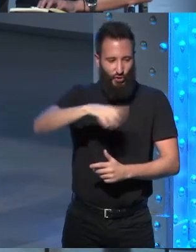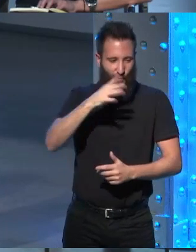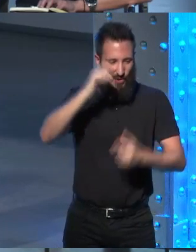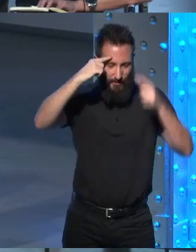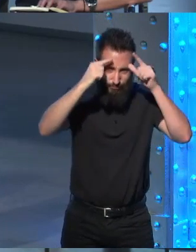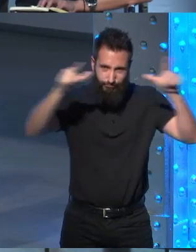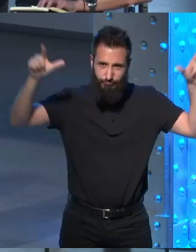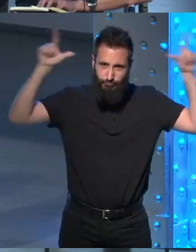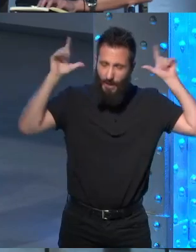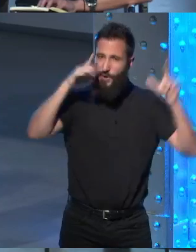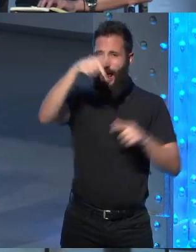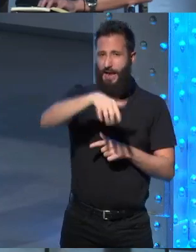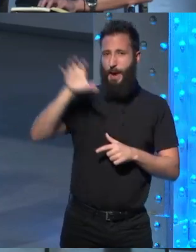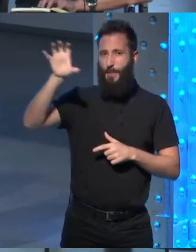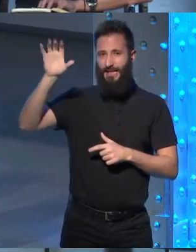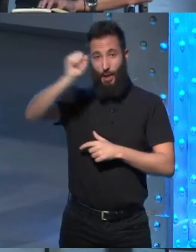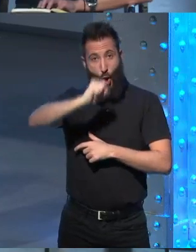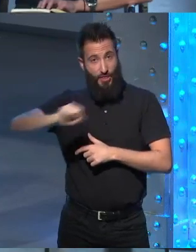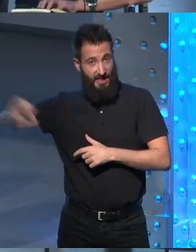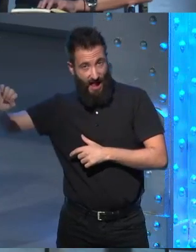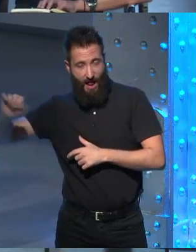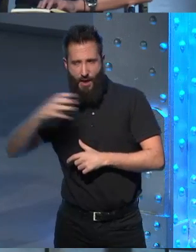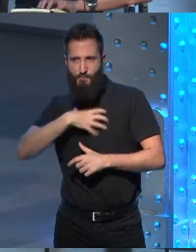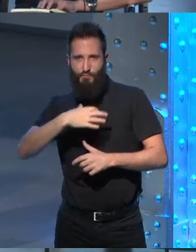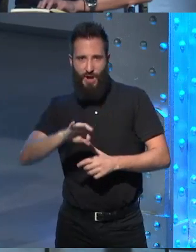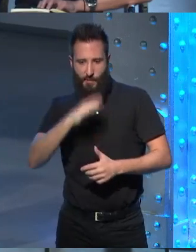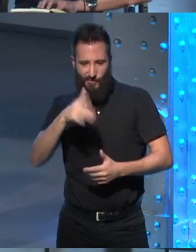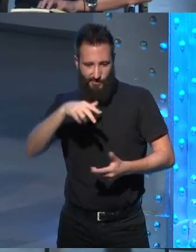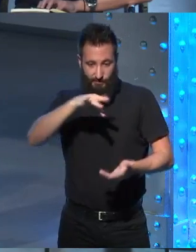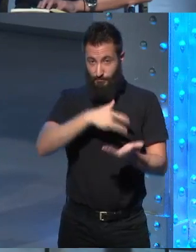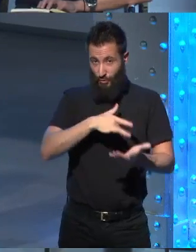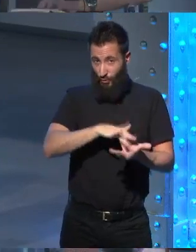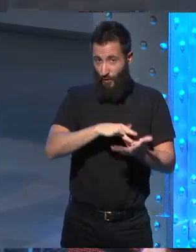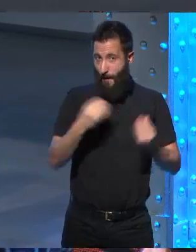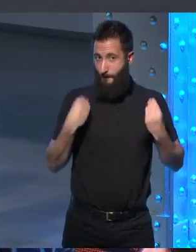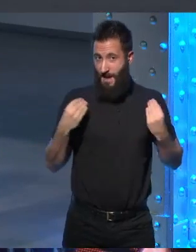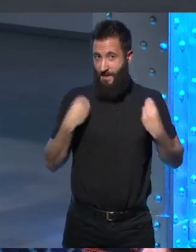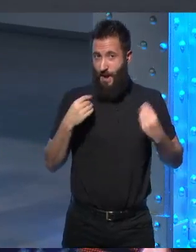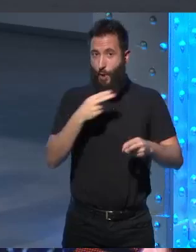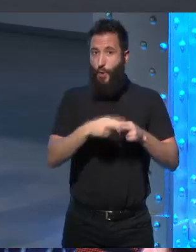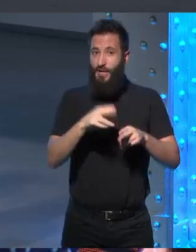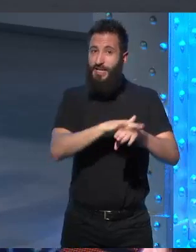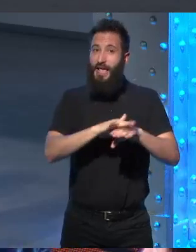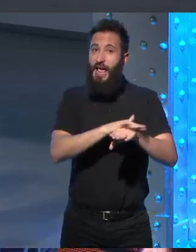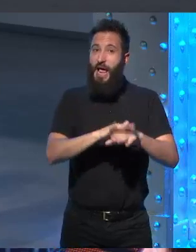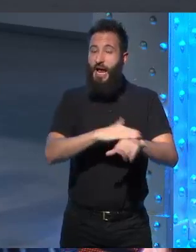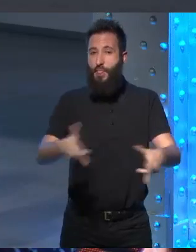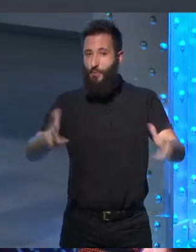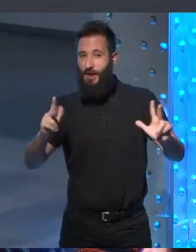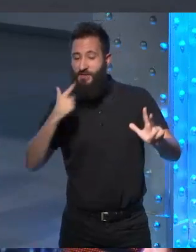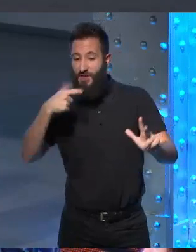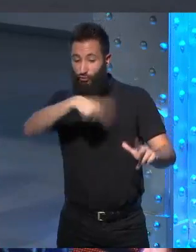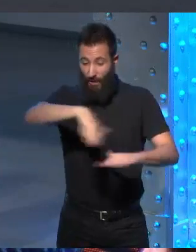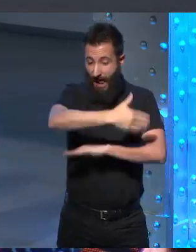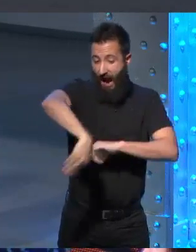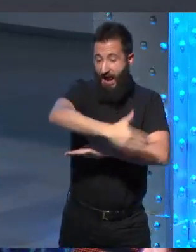países occidentales cuando de repente, viviendo en democracias o en gobiernos democráticos, salimos a la calle a manifestarnos pidiendo